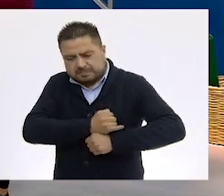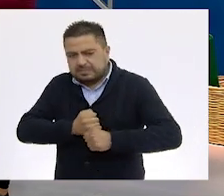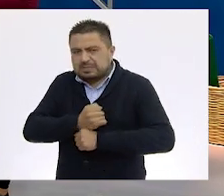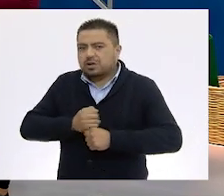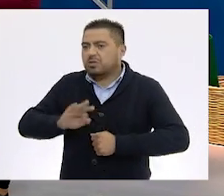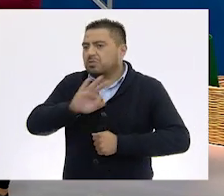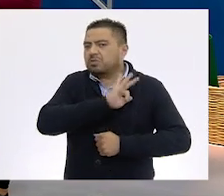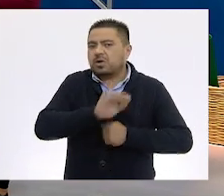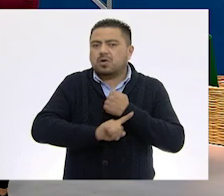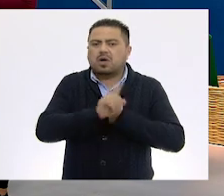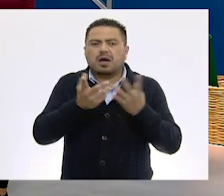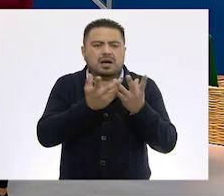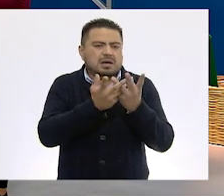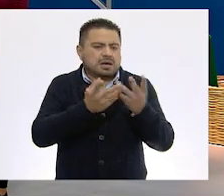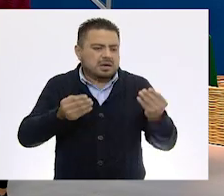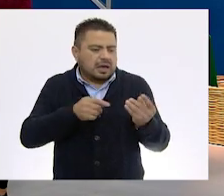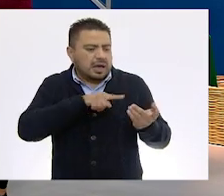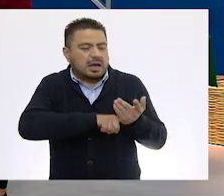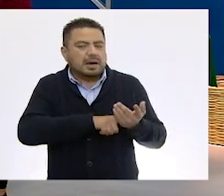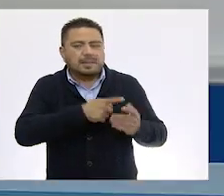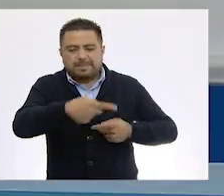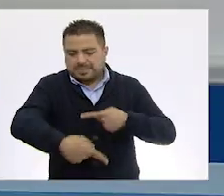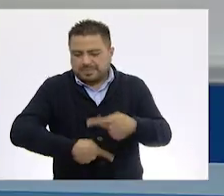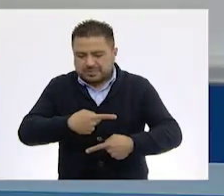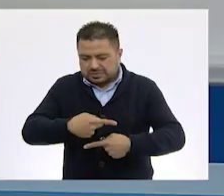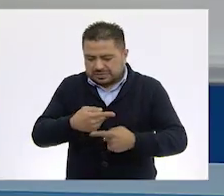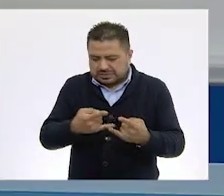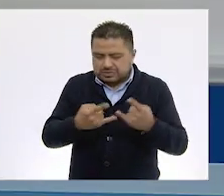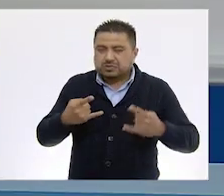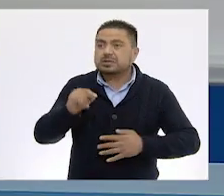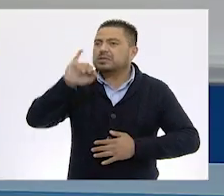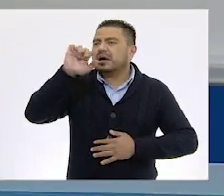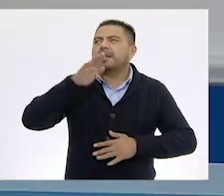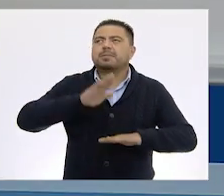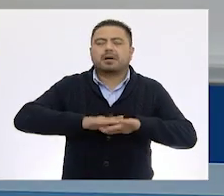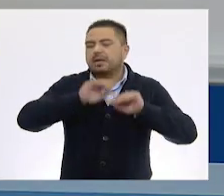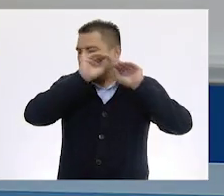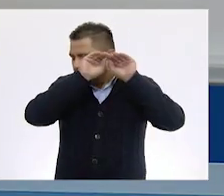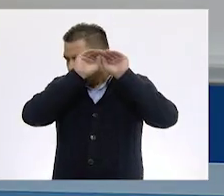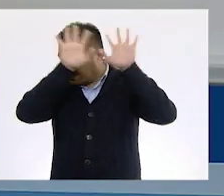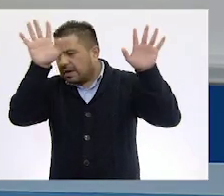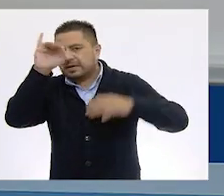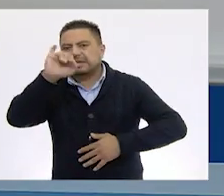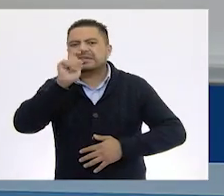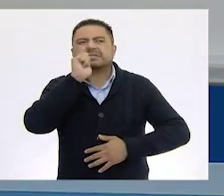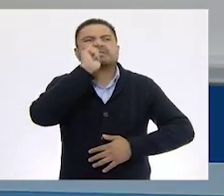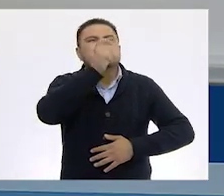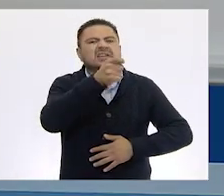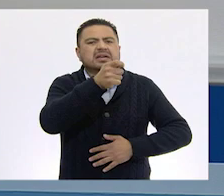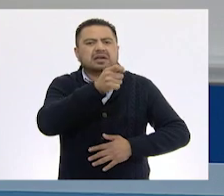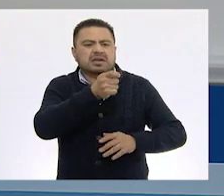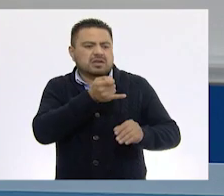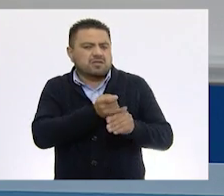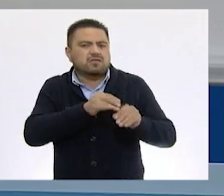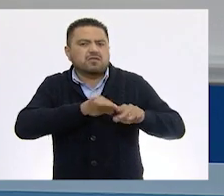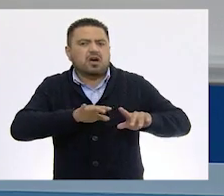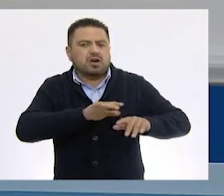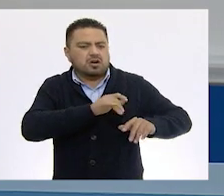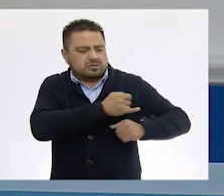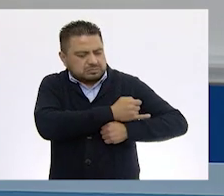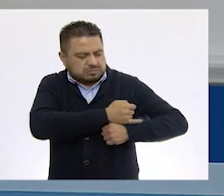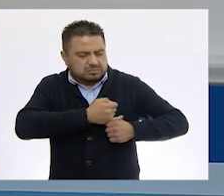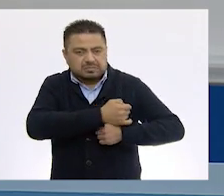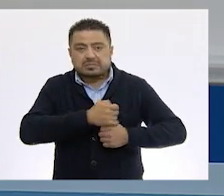poder resolver nuestra pregunta histórica, ¿verdad? Ya sabemos. Sí, a mí también ya me queda más claro qué es una fuente histórica. Y